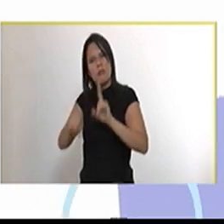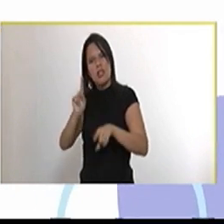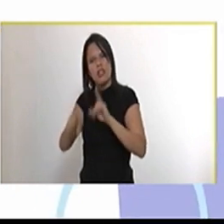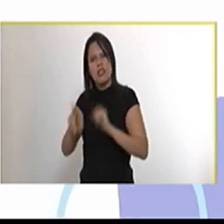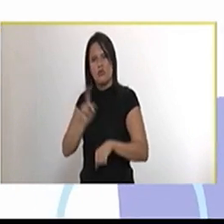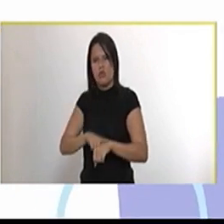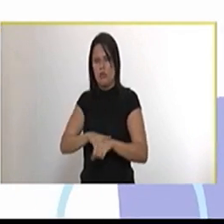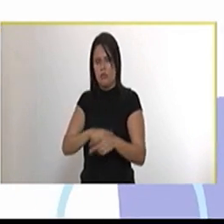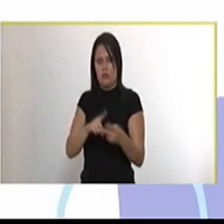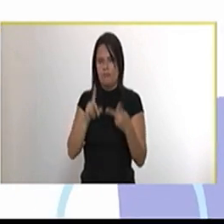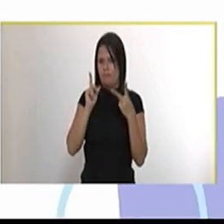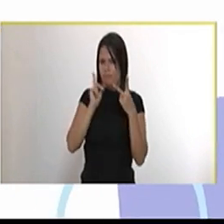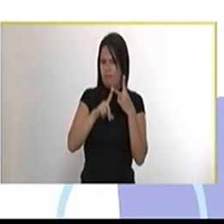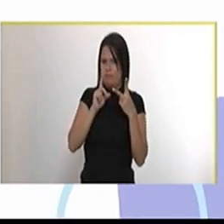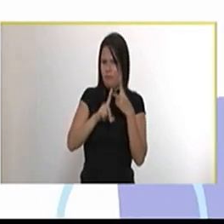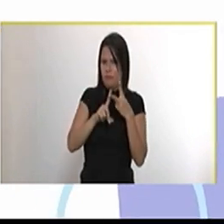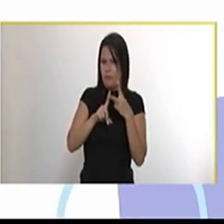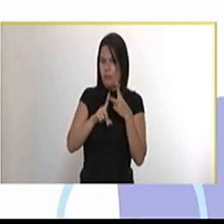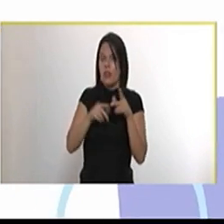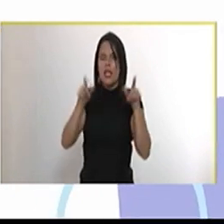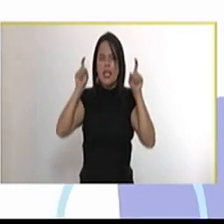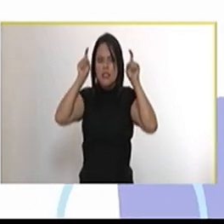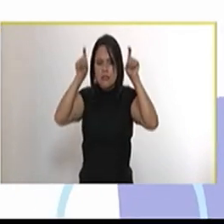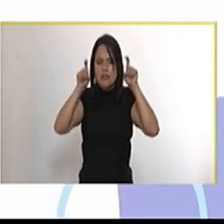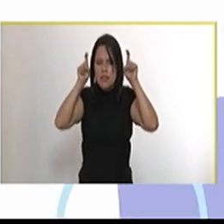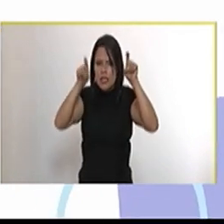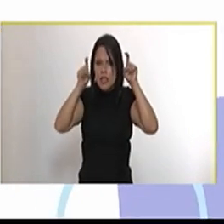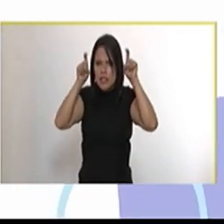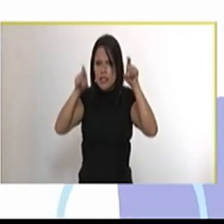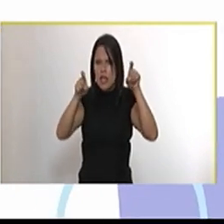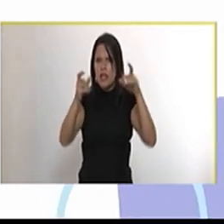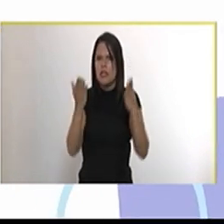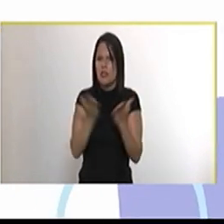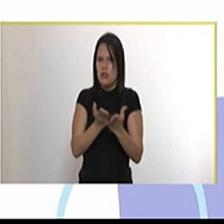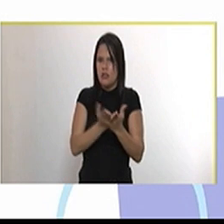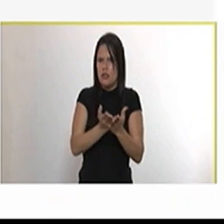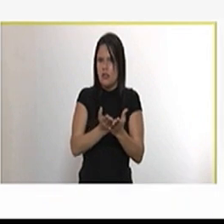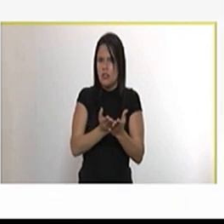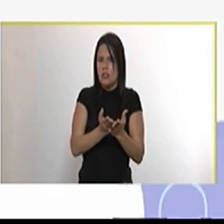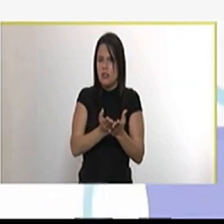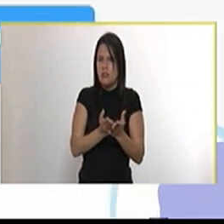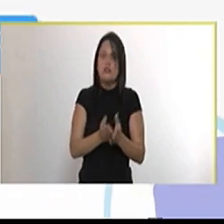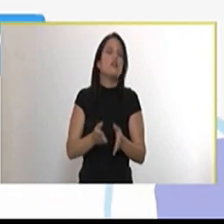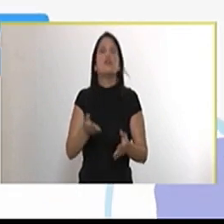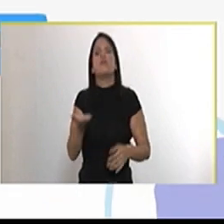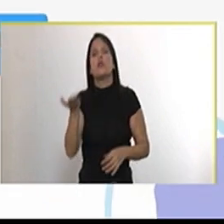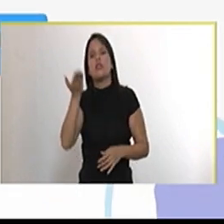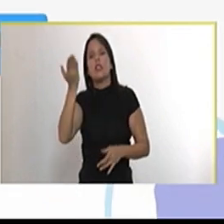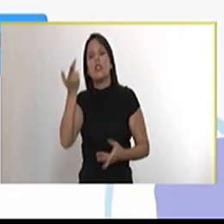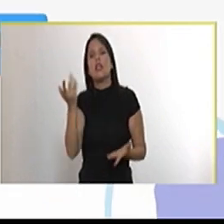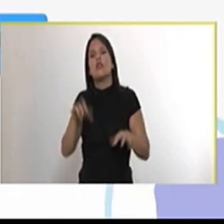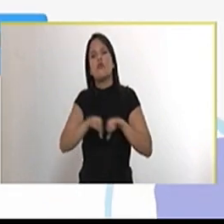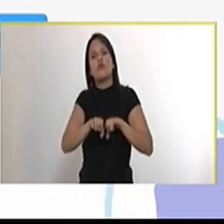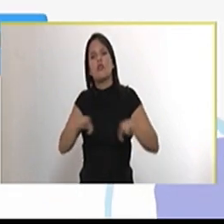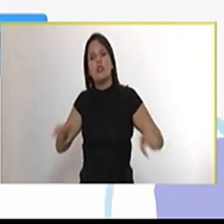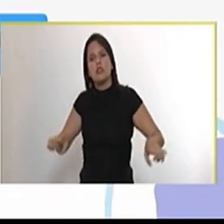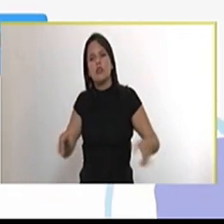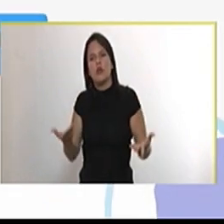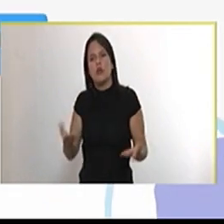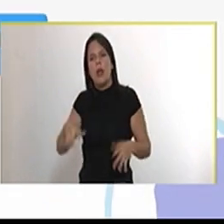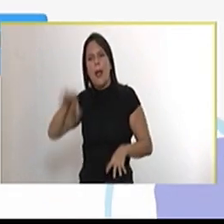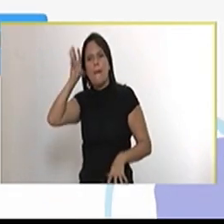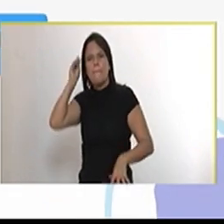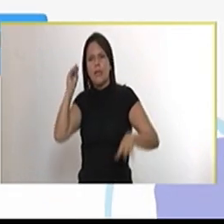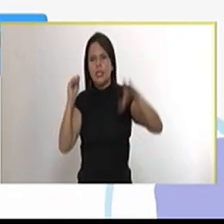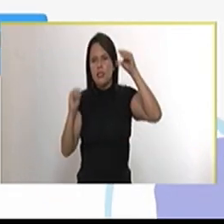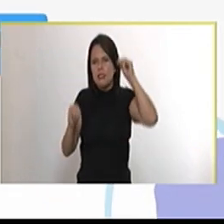tiempo. Enseñanza enfocada en los alumnos. Los estudiantes son protagonistas de su educación en